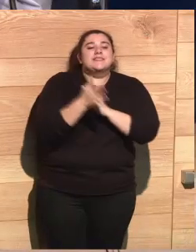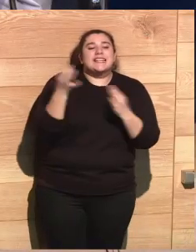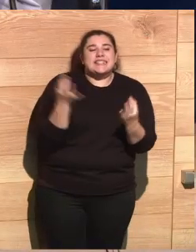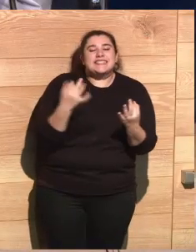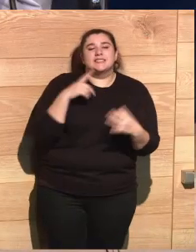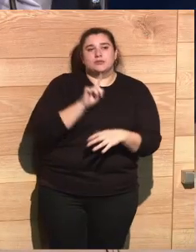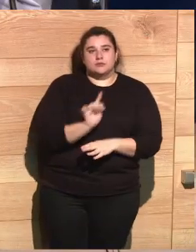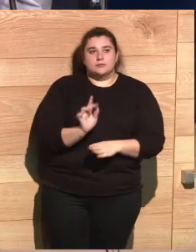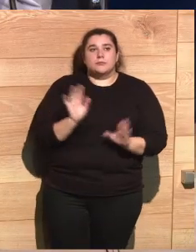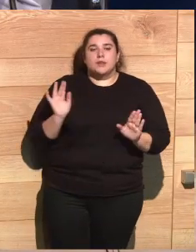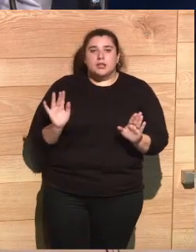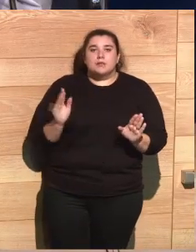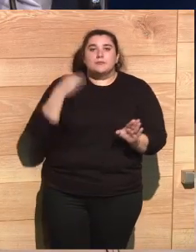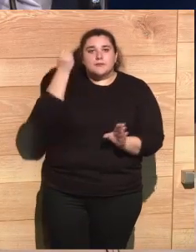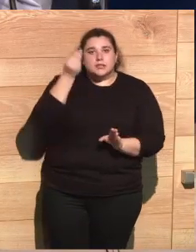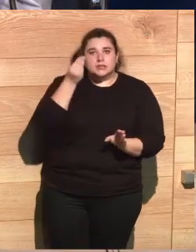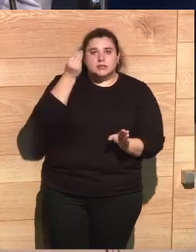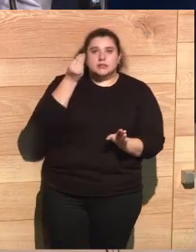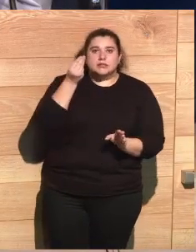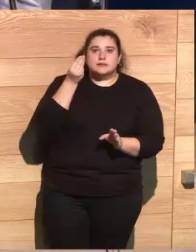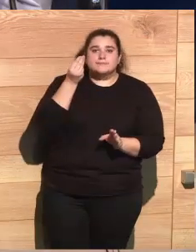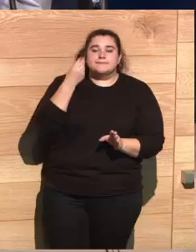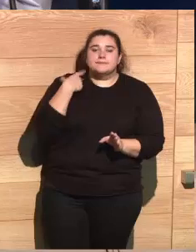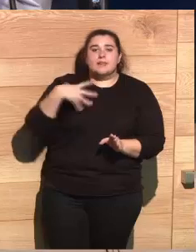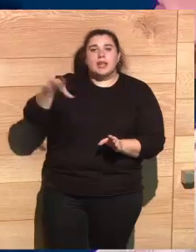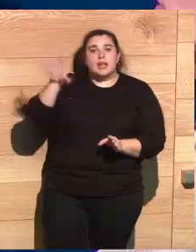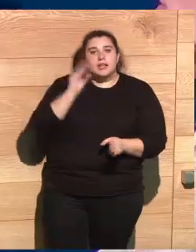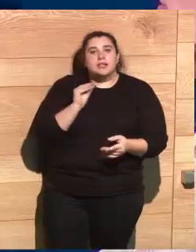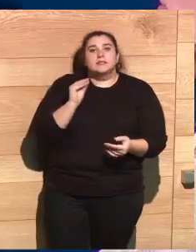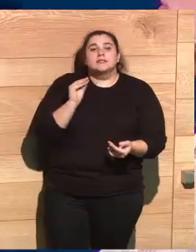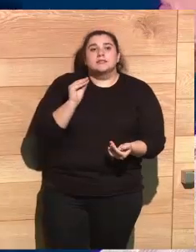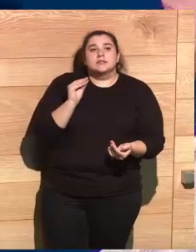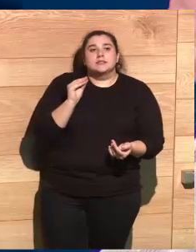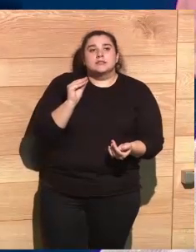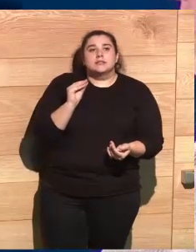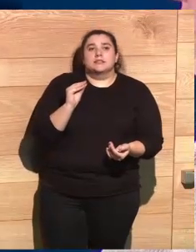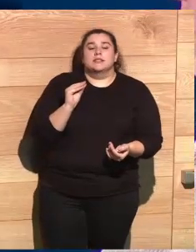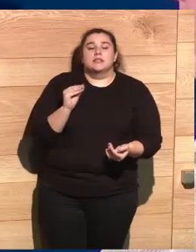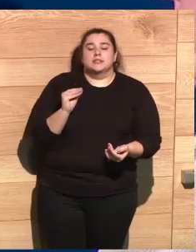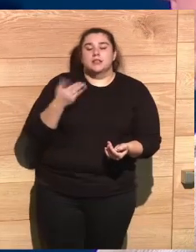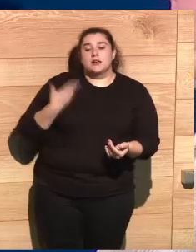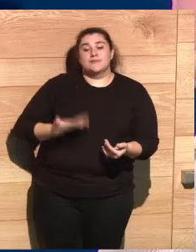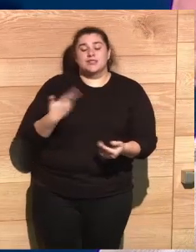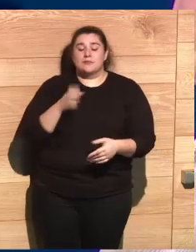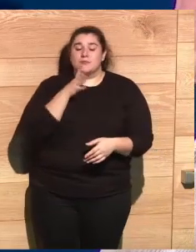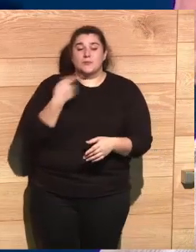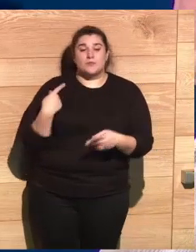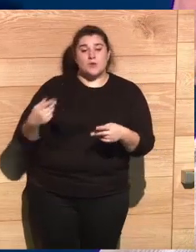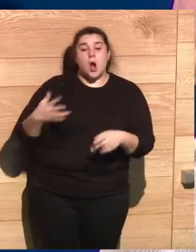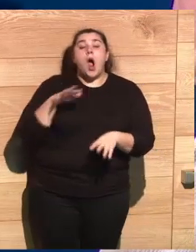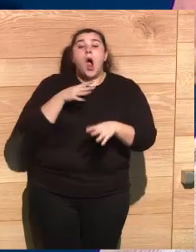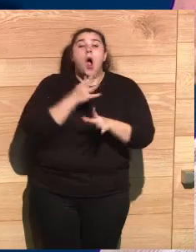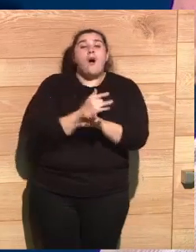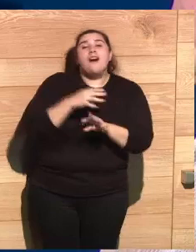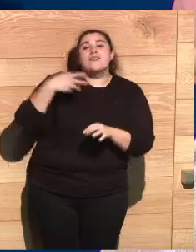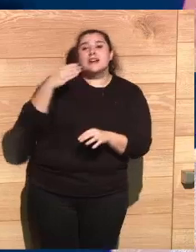del lenguaje, pero creo que es importante entender que tienes razón en el sentido de que Candy Crush